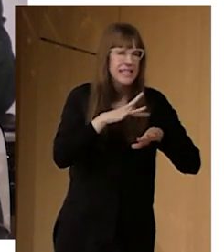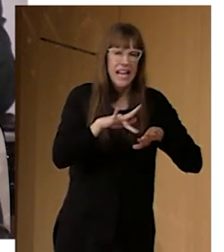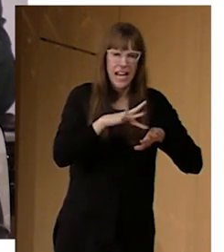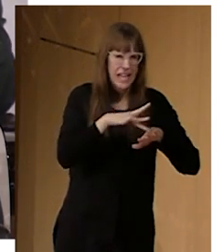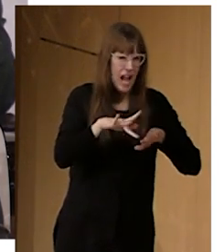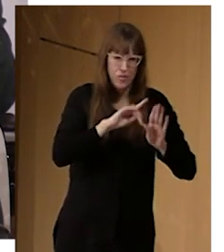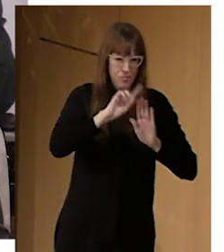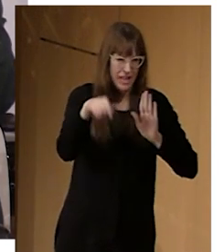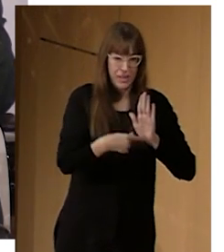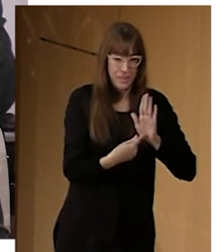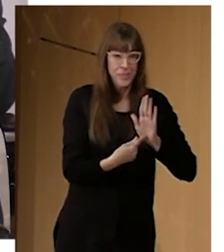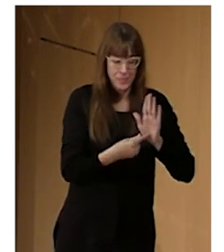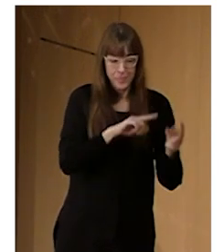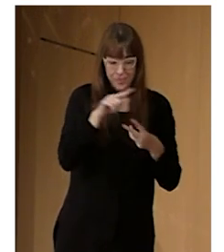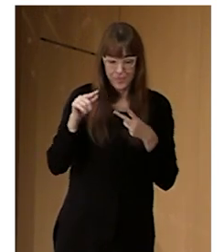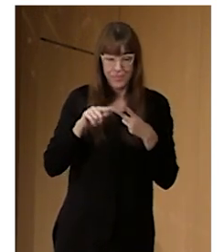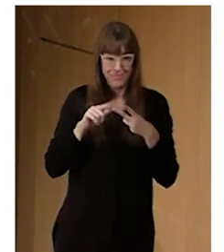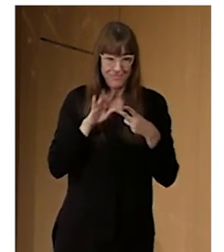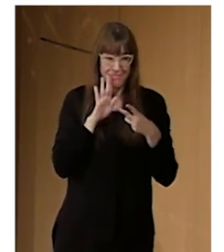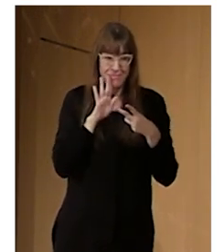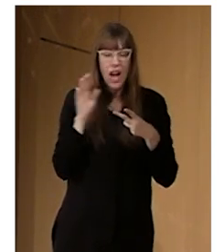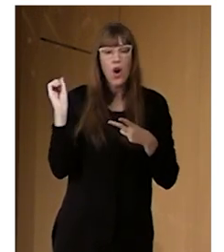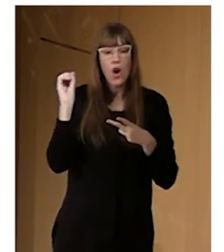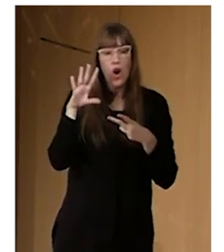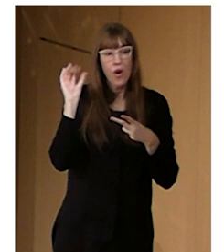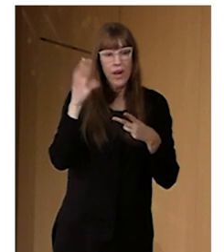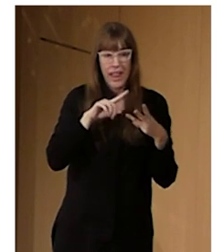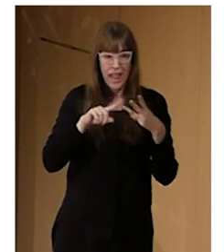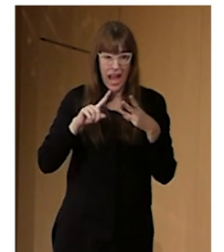distinto las conferencias y los